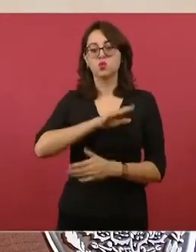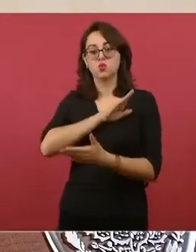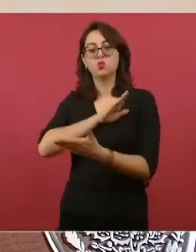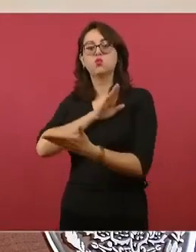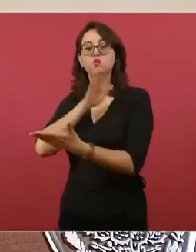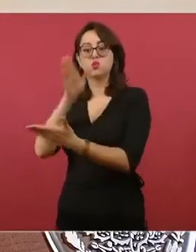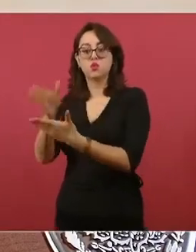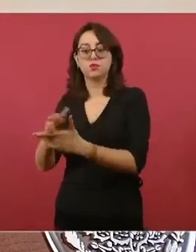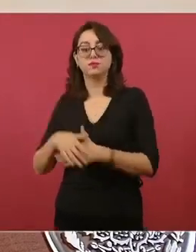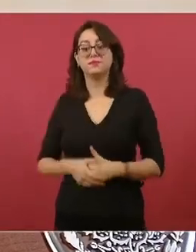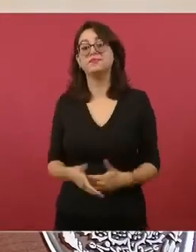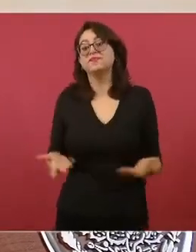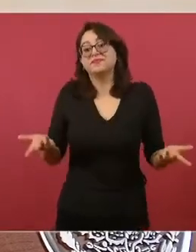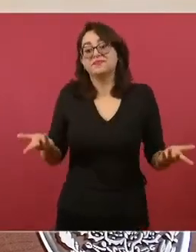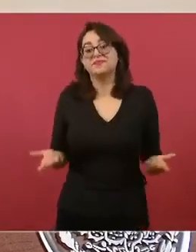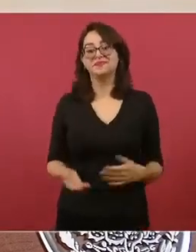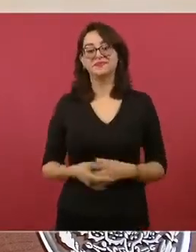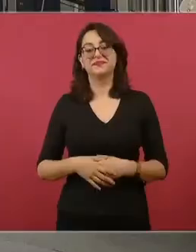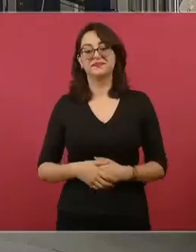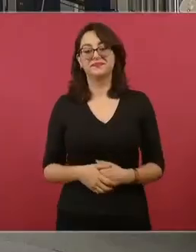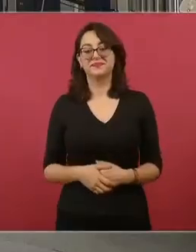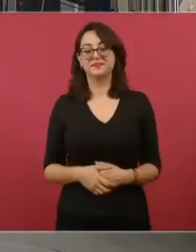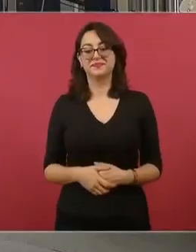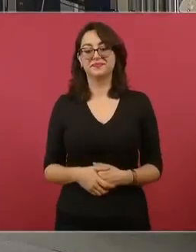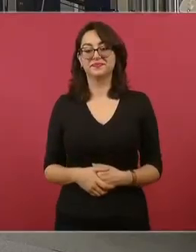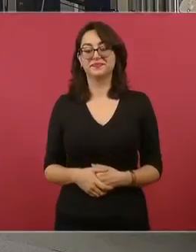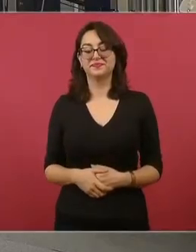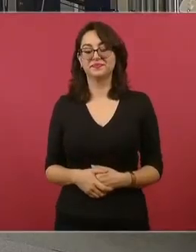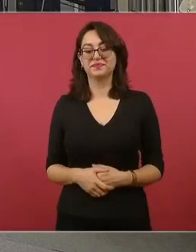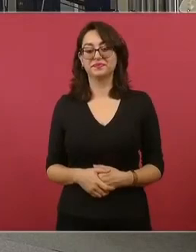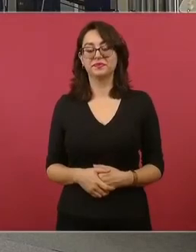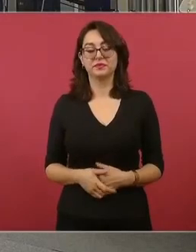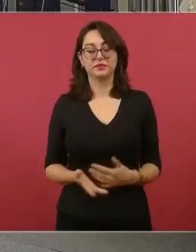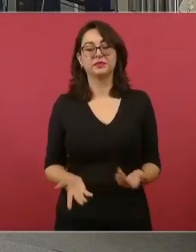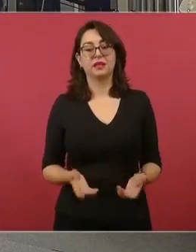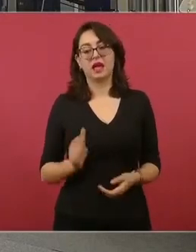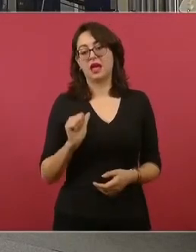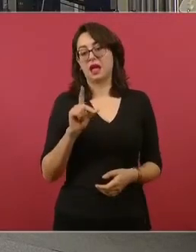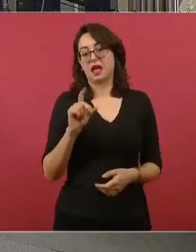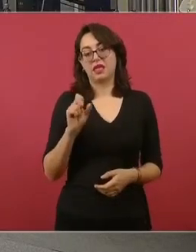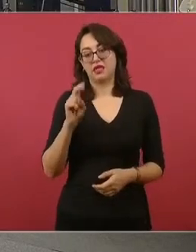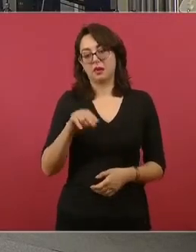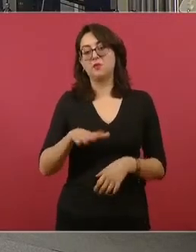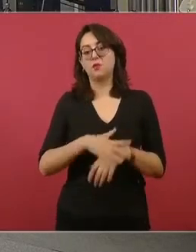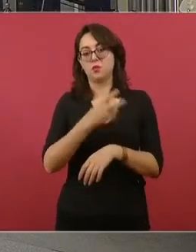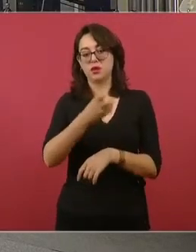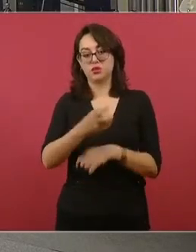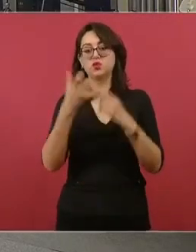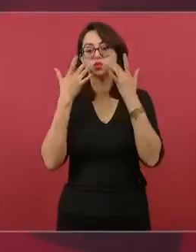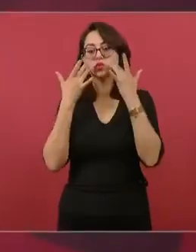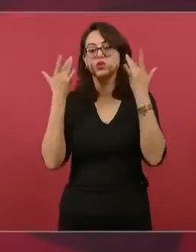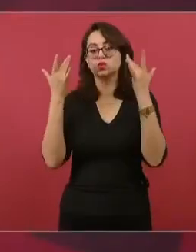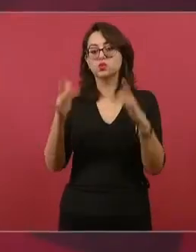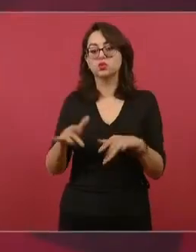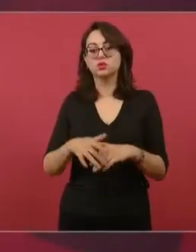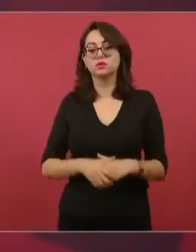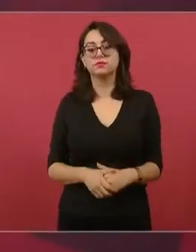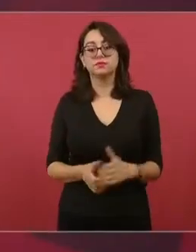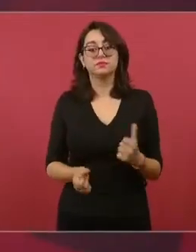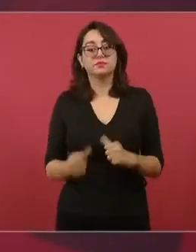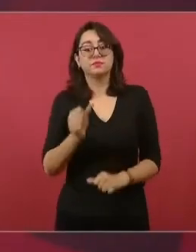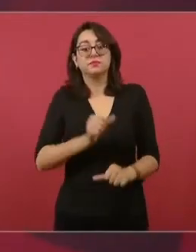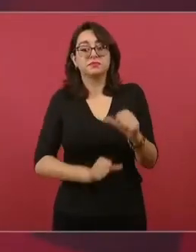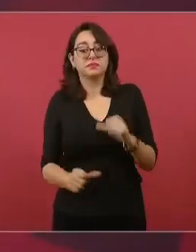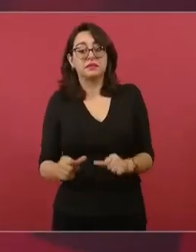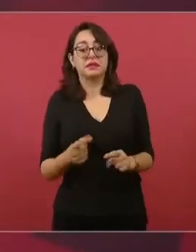Pues así está lo de Adán. Nada más preguntar, presidente, ¿ya tiene usted el sucesor? ¿Quién se quedaría como secretario